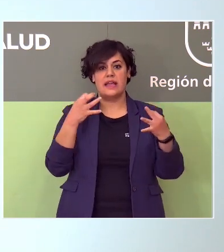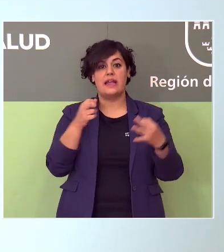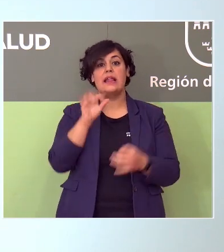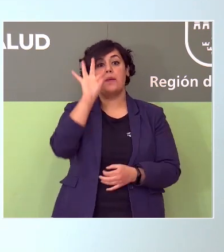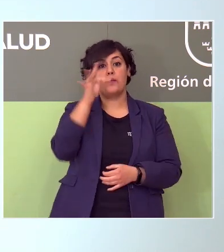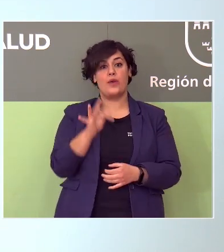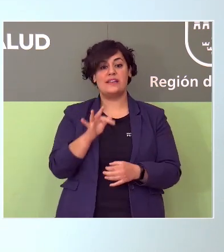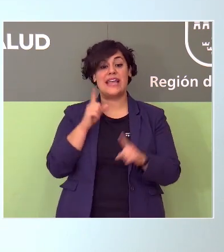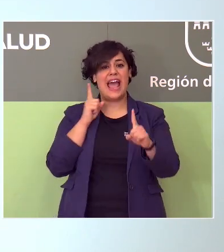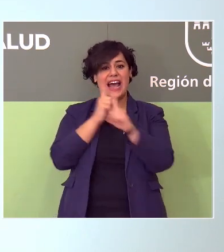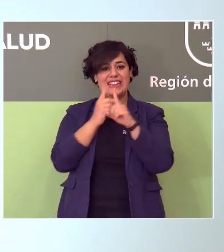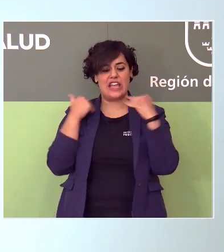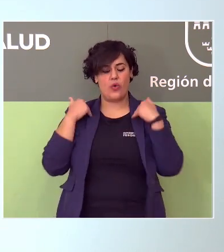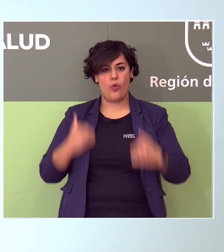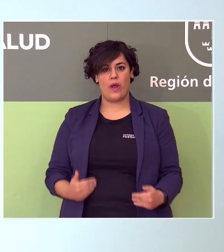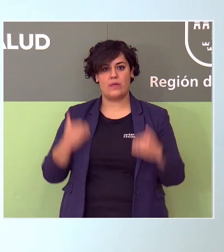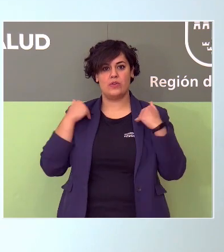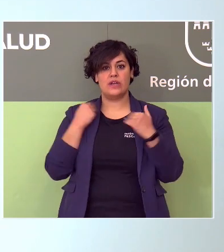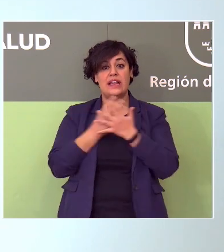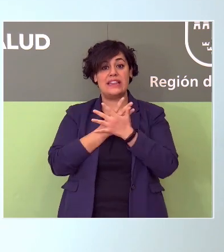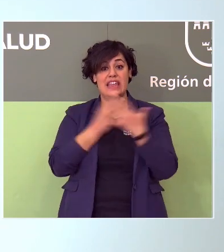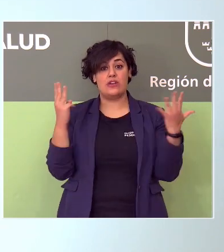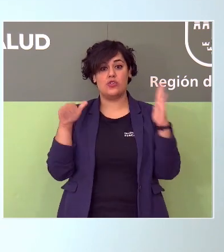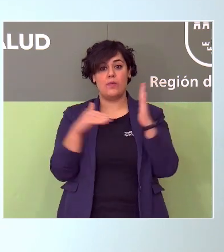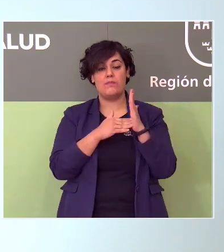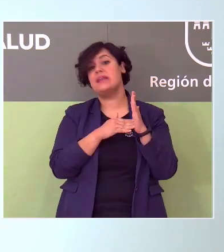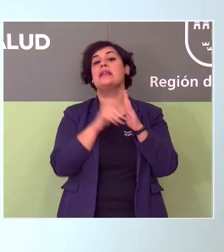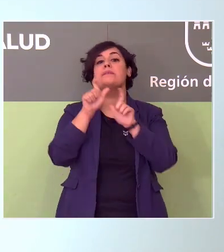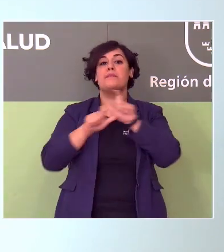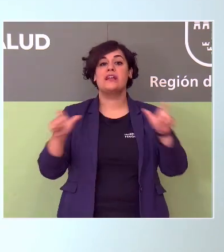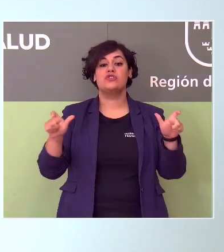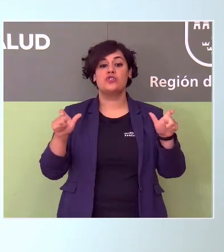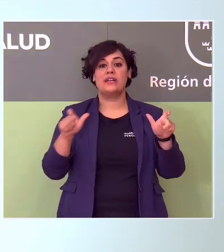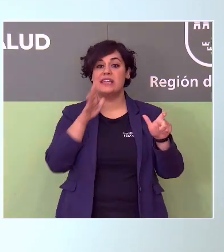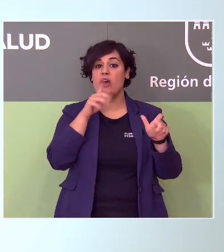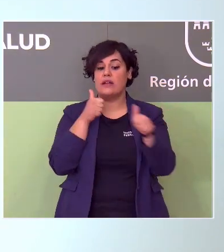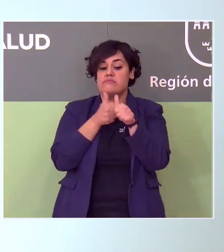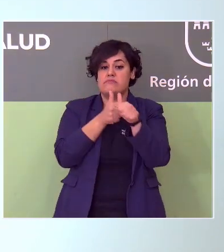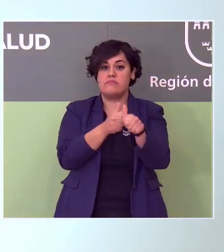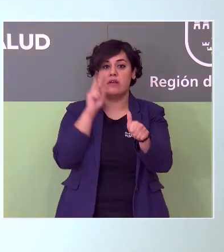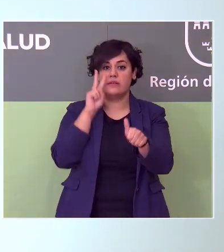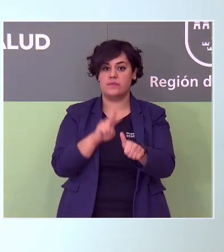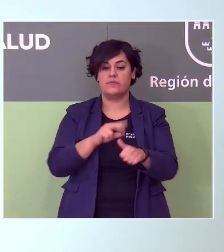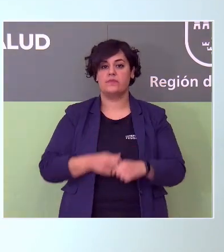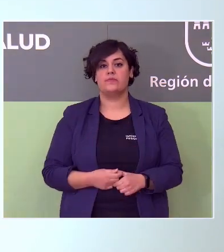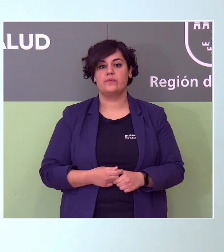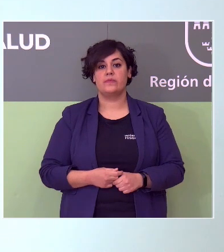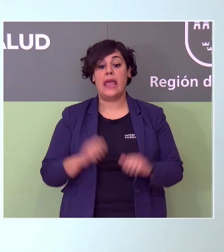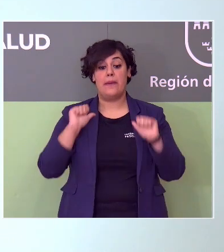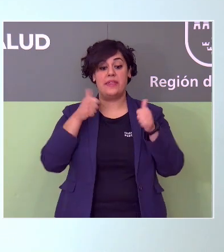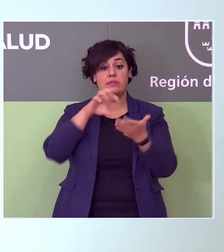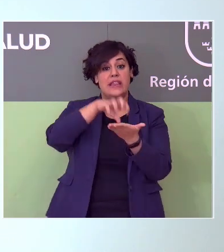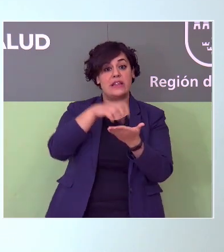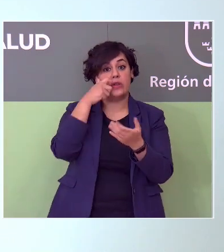de anticuerpos a los más de 18.000 casos posibles que estamos siguiendo. Comenzaremos en 3 centros de salud, a los